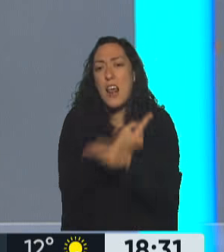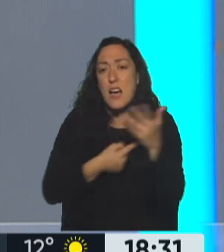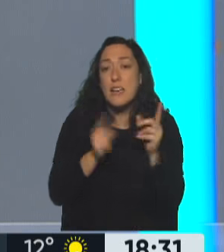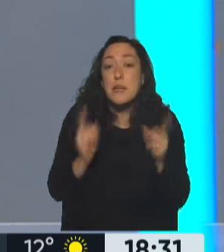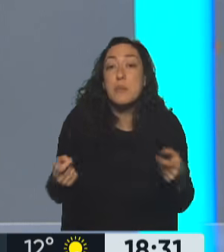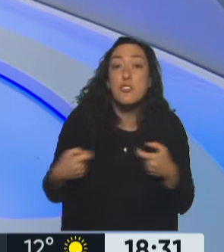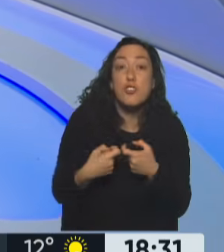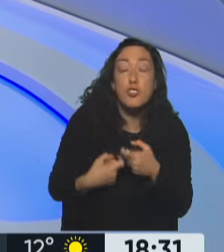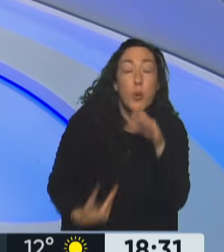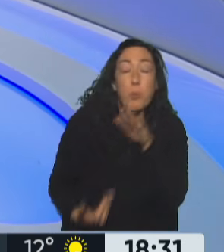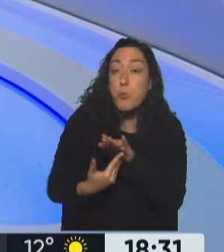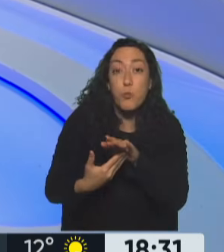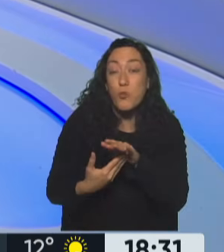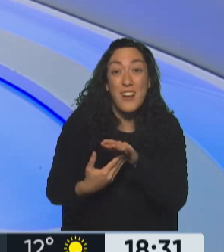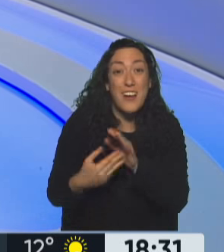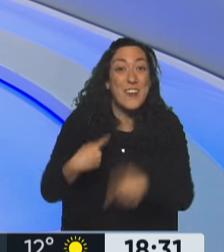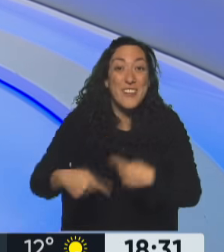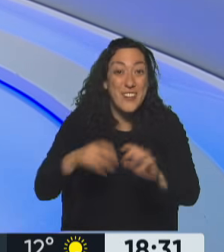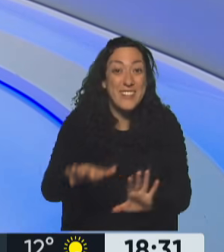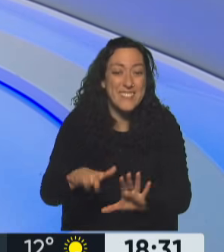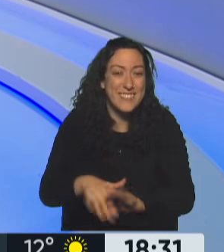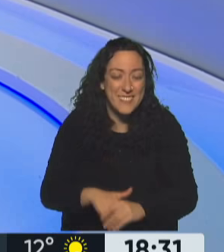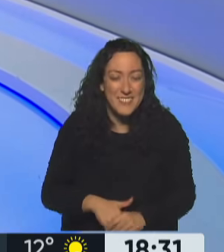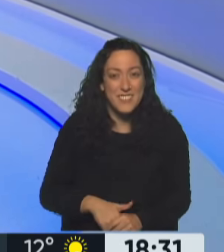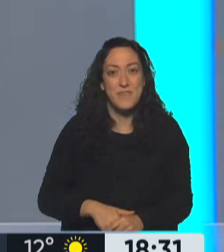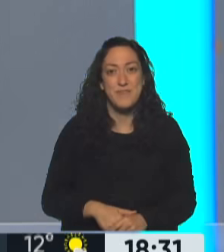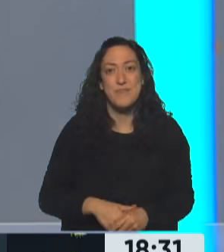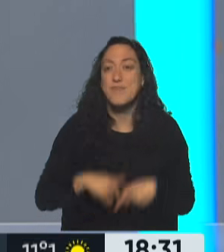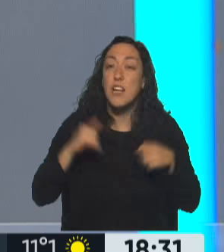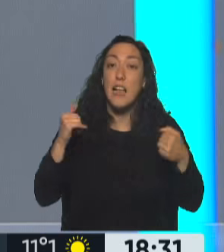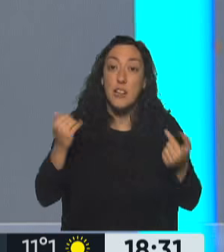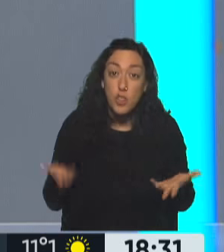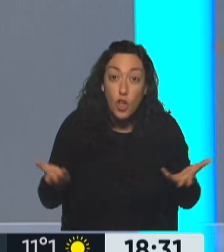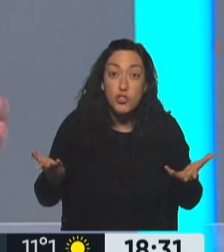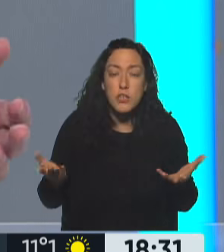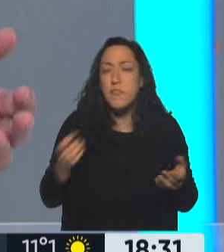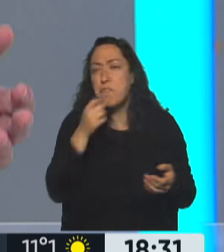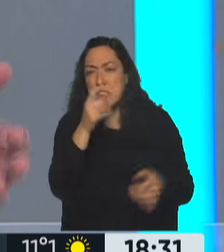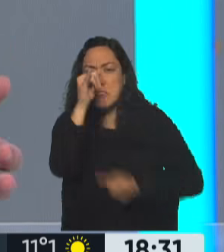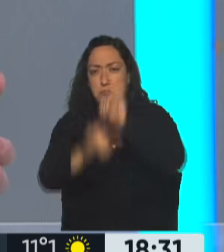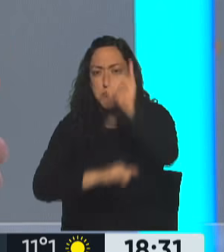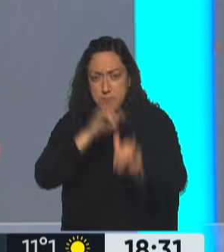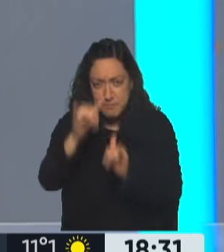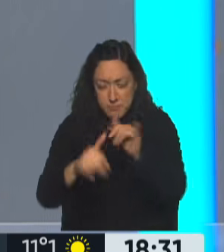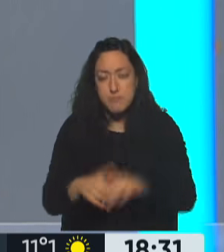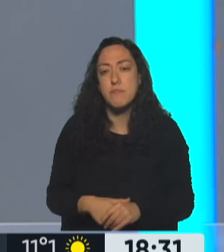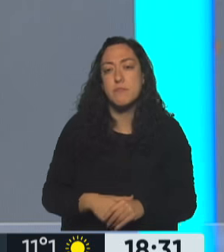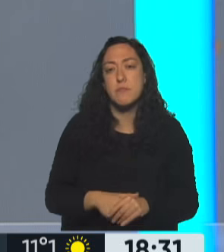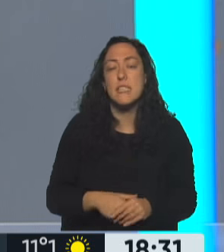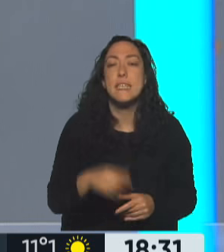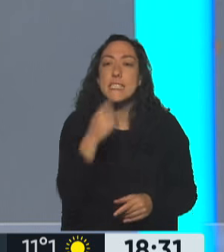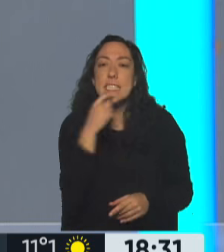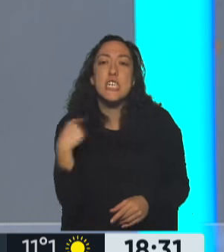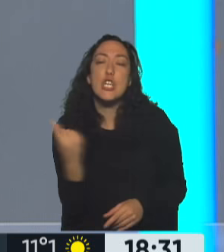principales socios. Eso va a seguir Qué bueno, pasando. qué Eso va a seguir bueno. pasando. Entonces, para ser prácticos, si tuviéramos el poder,